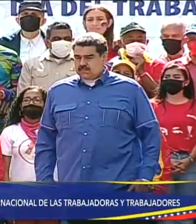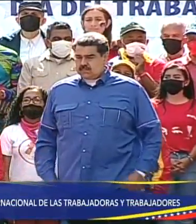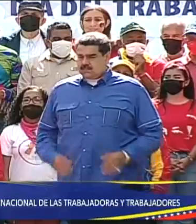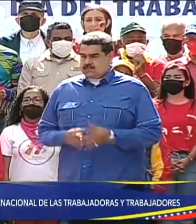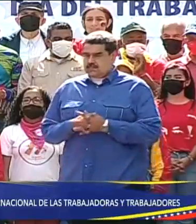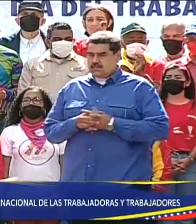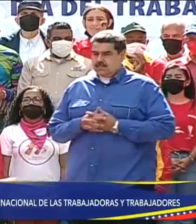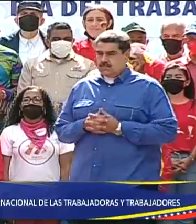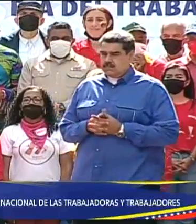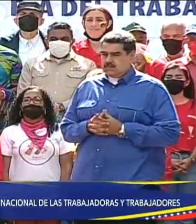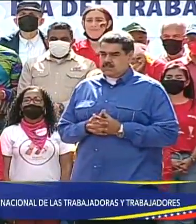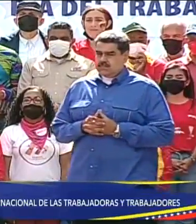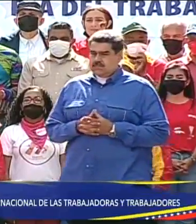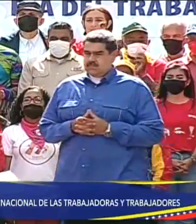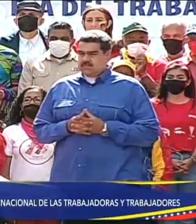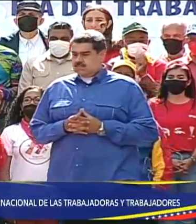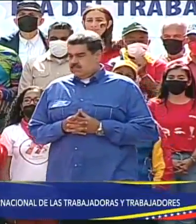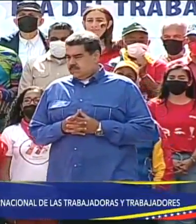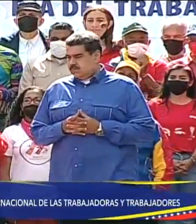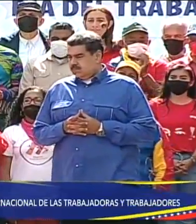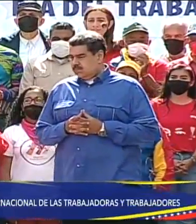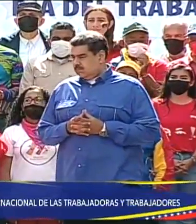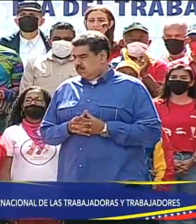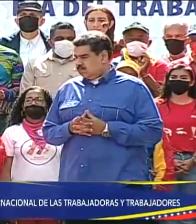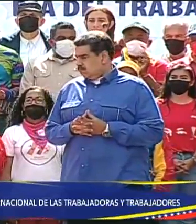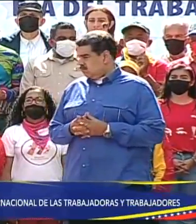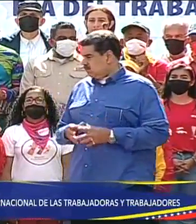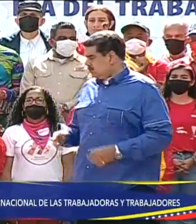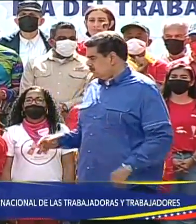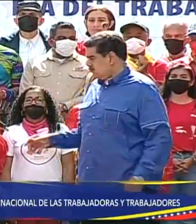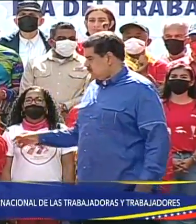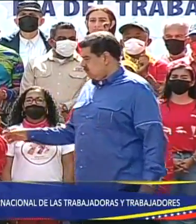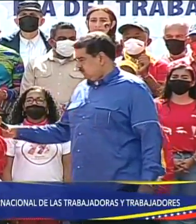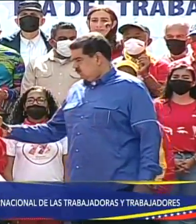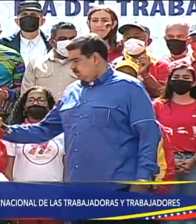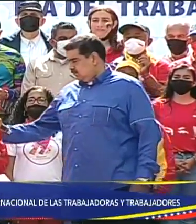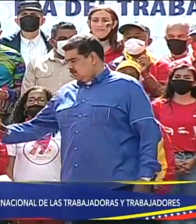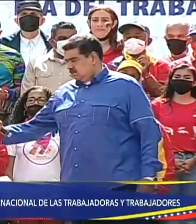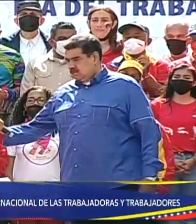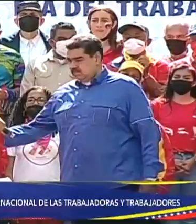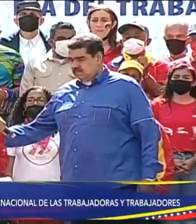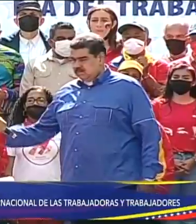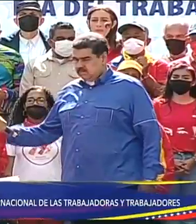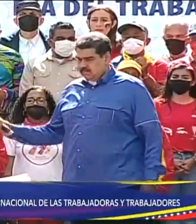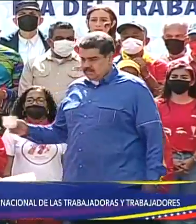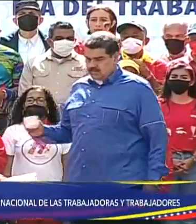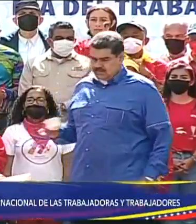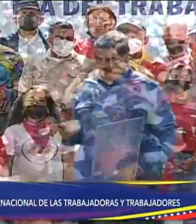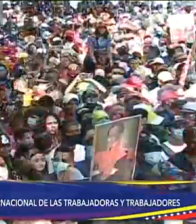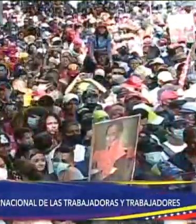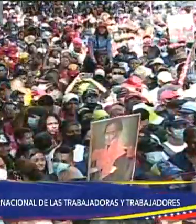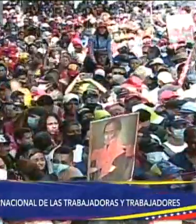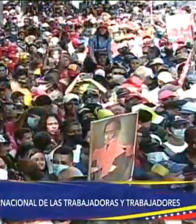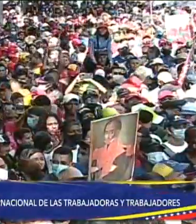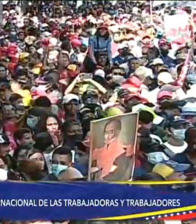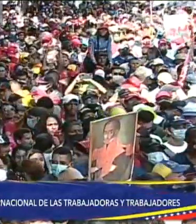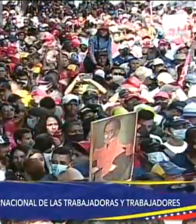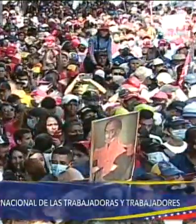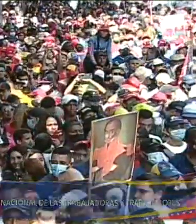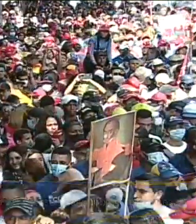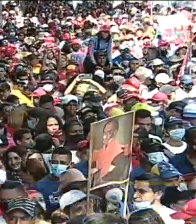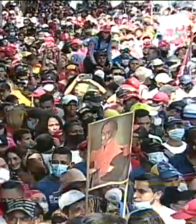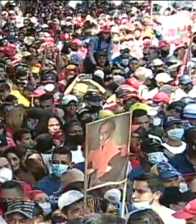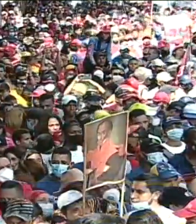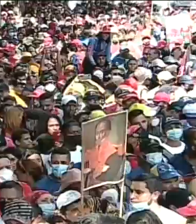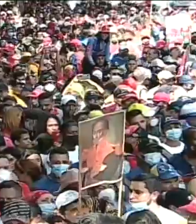querer dominar a los pueblos que deciden ser libres. Y hoy estamos aquí como decirle a usted, señor presidente, que